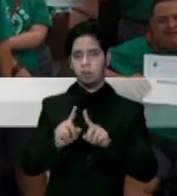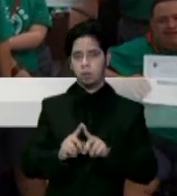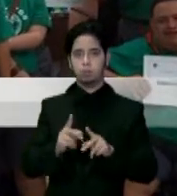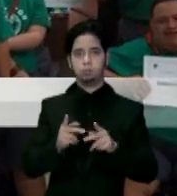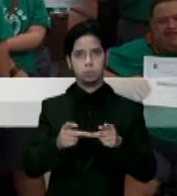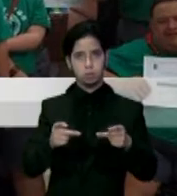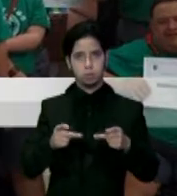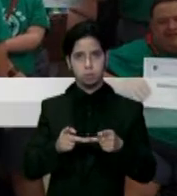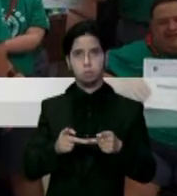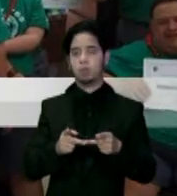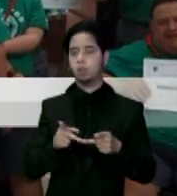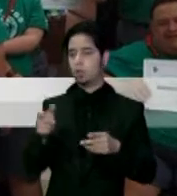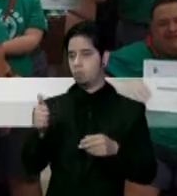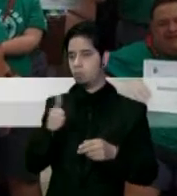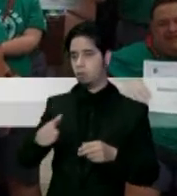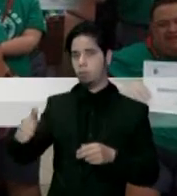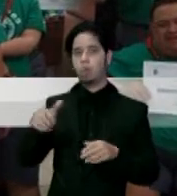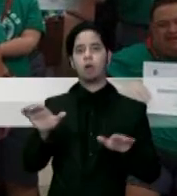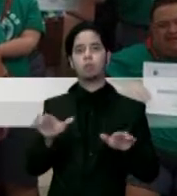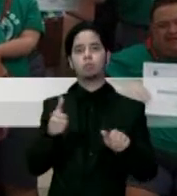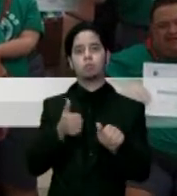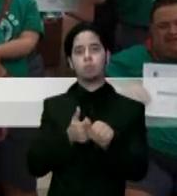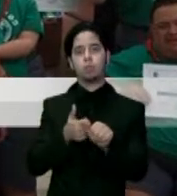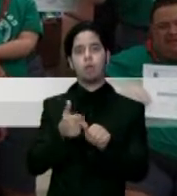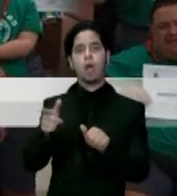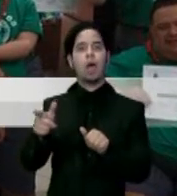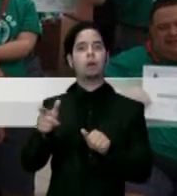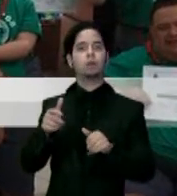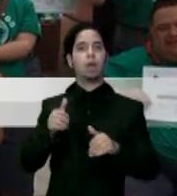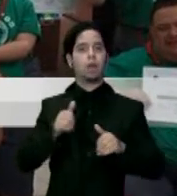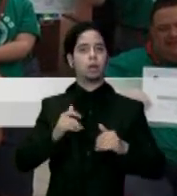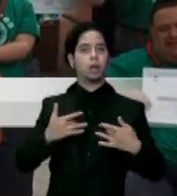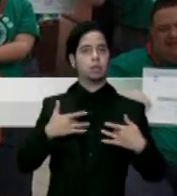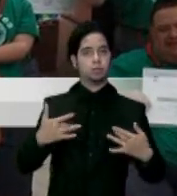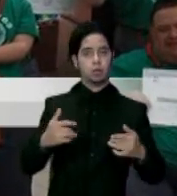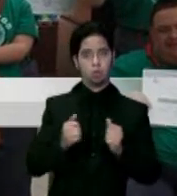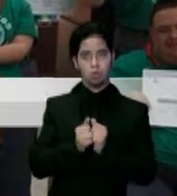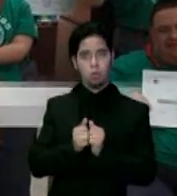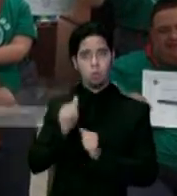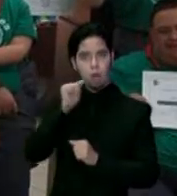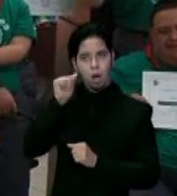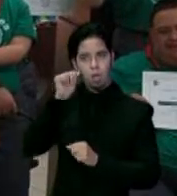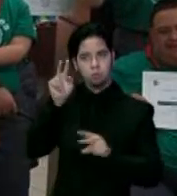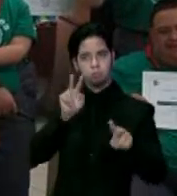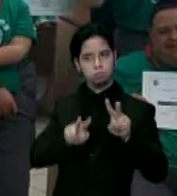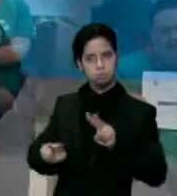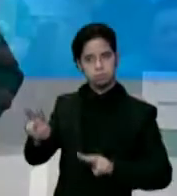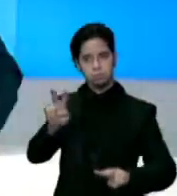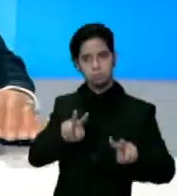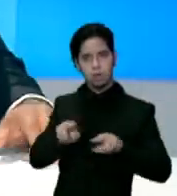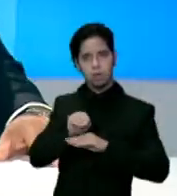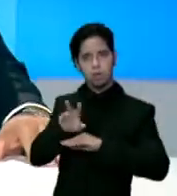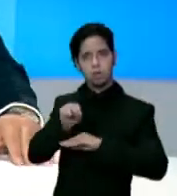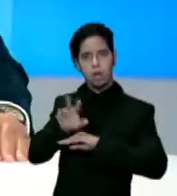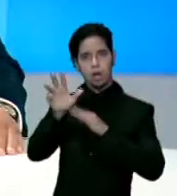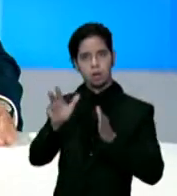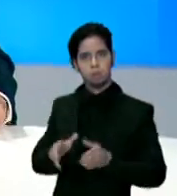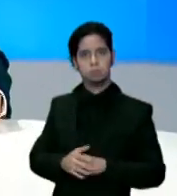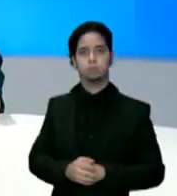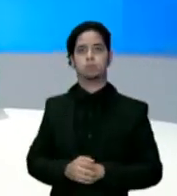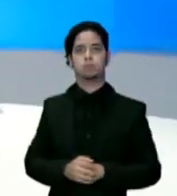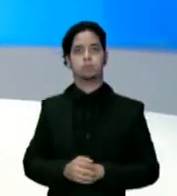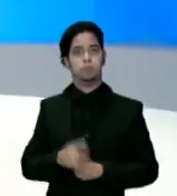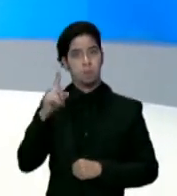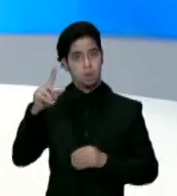tropas desarrollan sus propias actividades dirigidas a la aventura bajo la supervisión de un líder adulto en su función de consejero. Para ver estas y